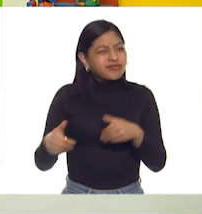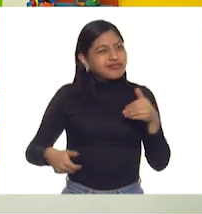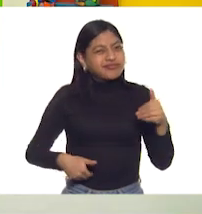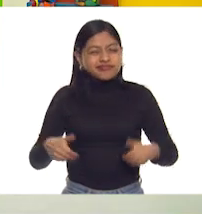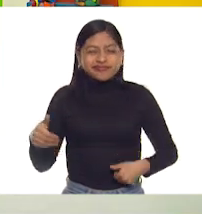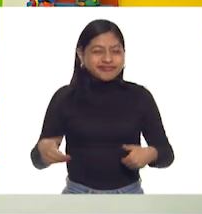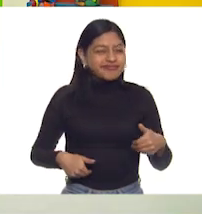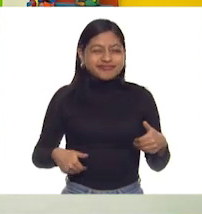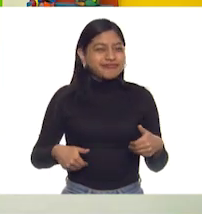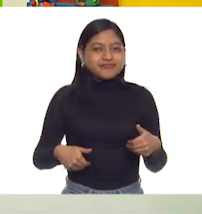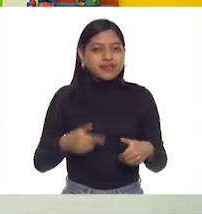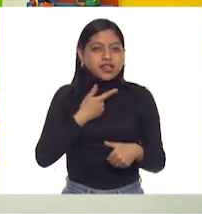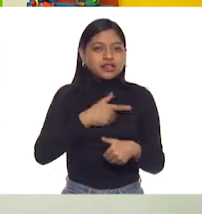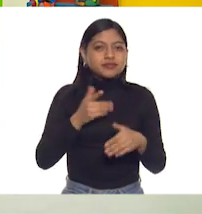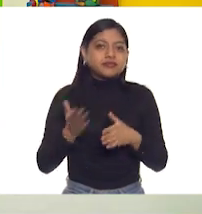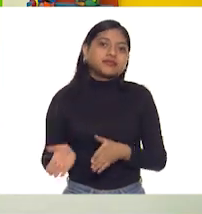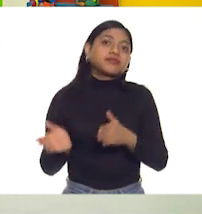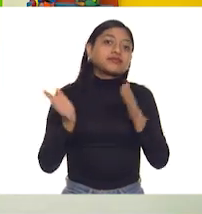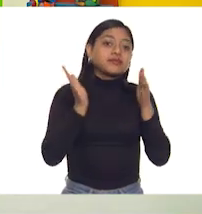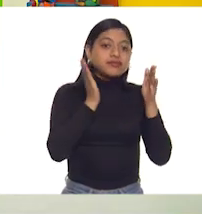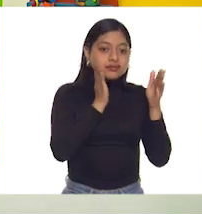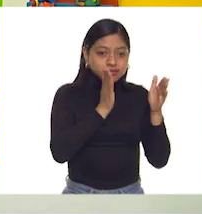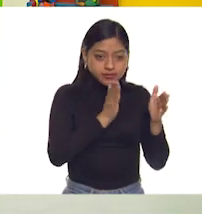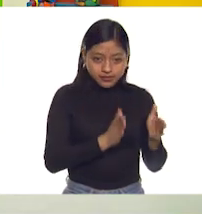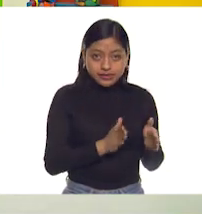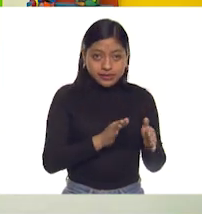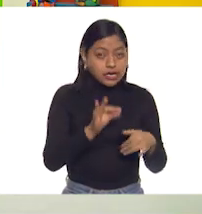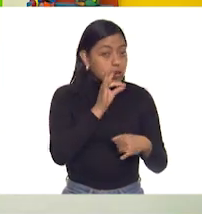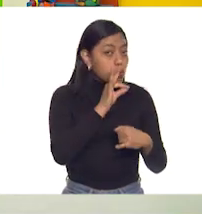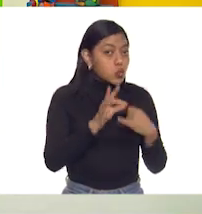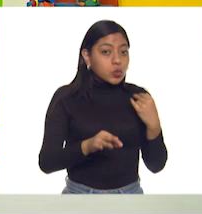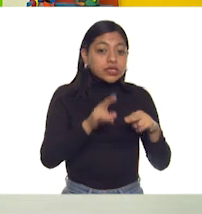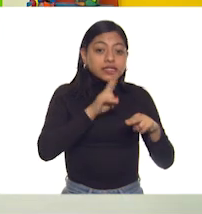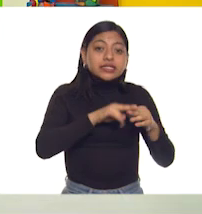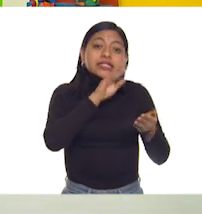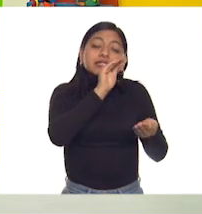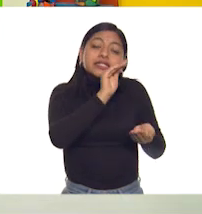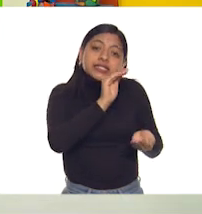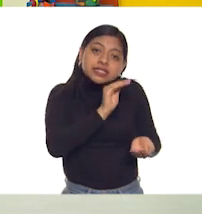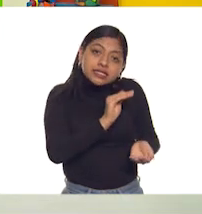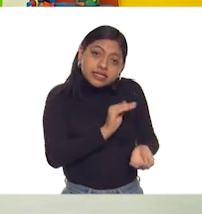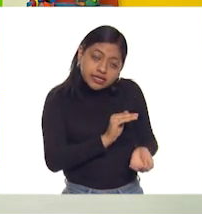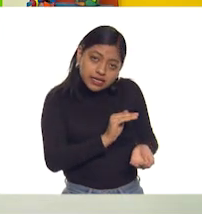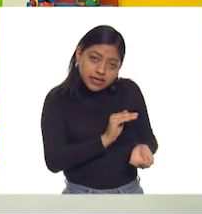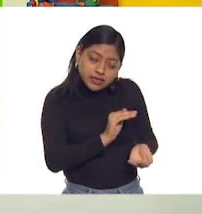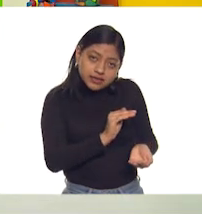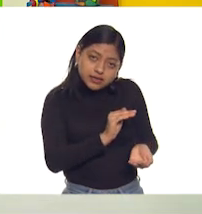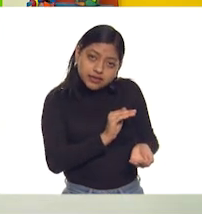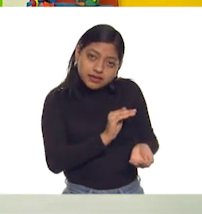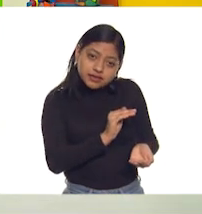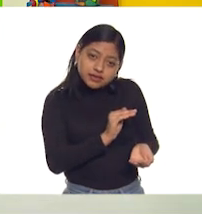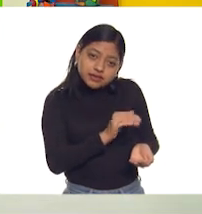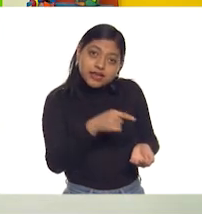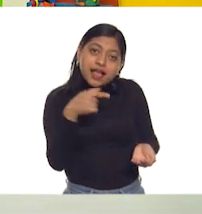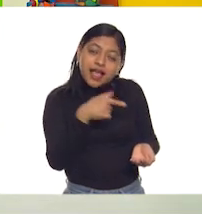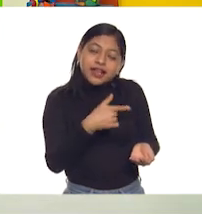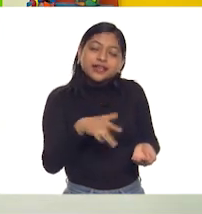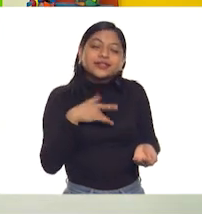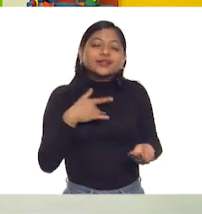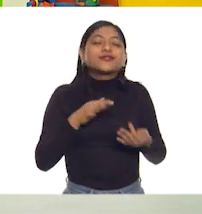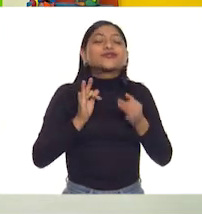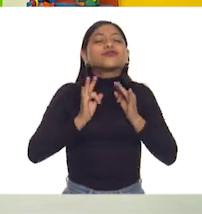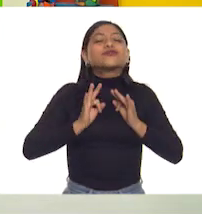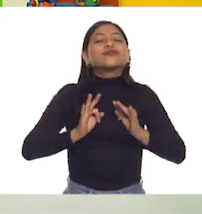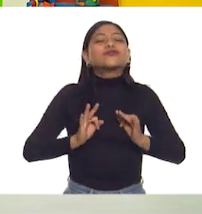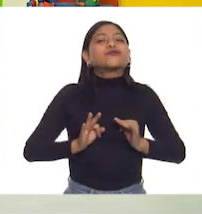demasiado blanda. Y entonces decidió sentarse en la silla más pequeña, que estaba ni